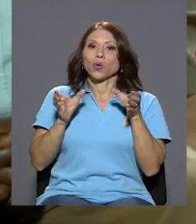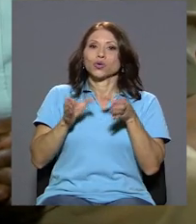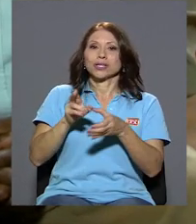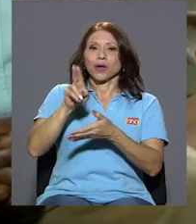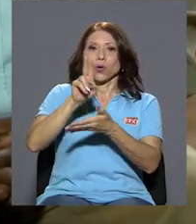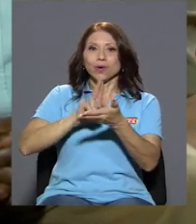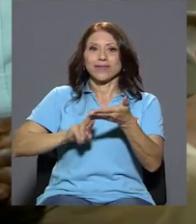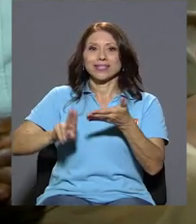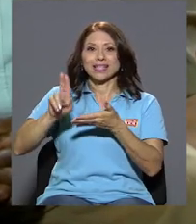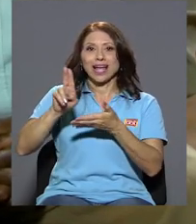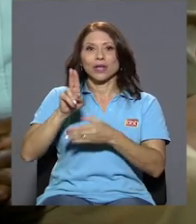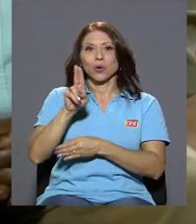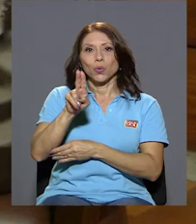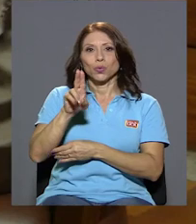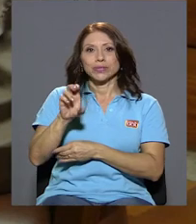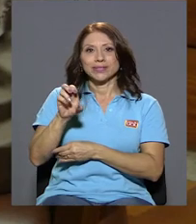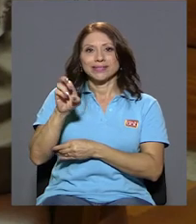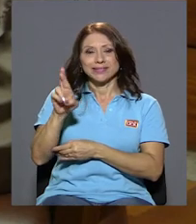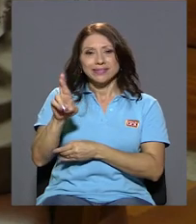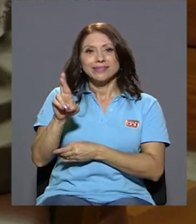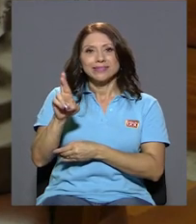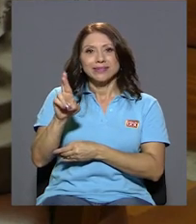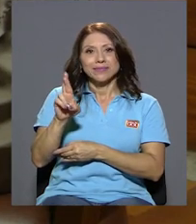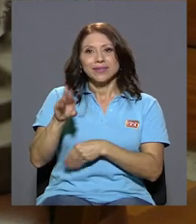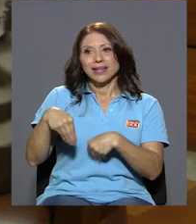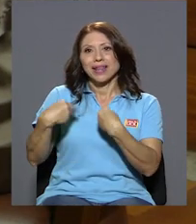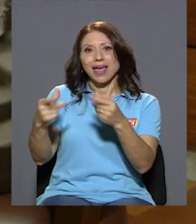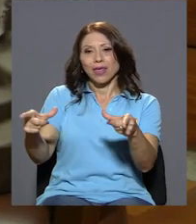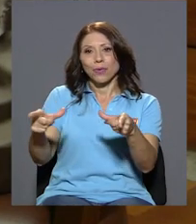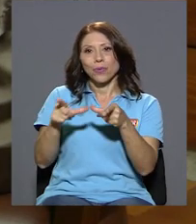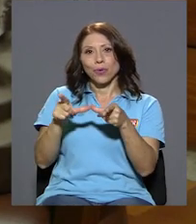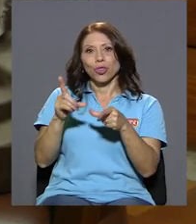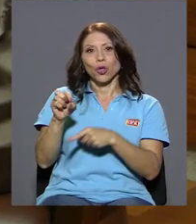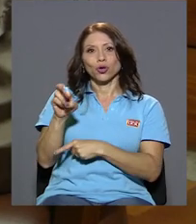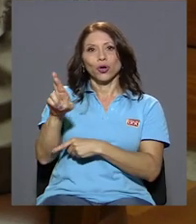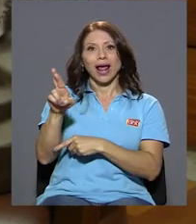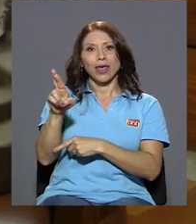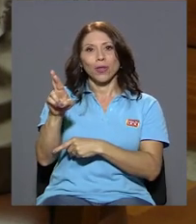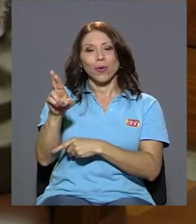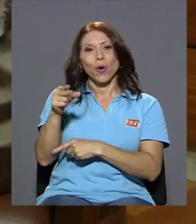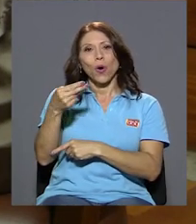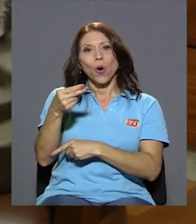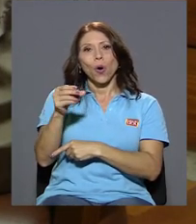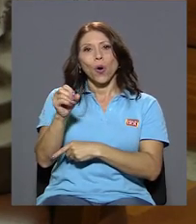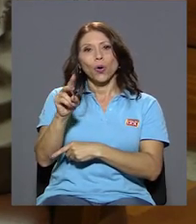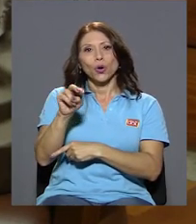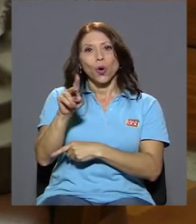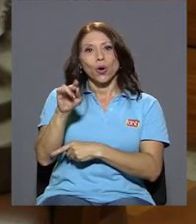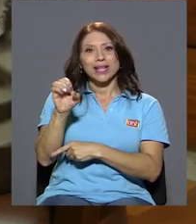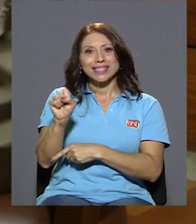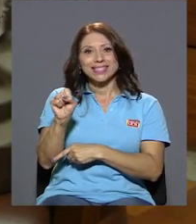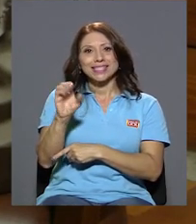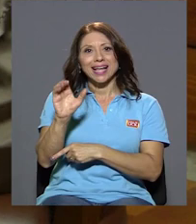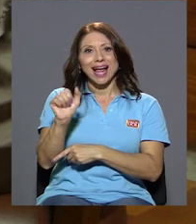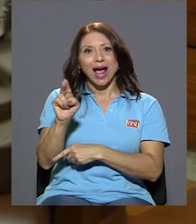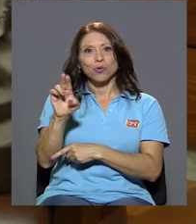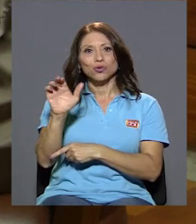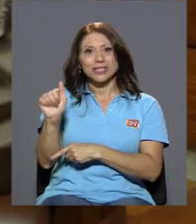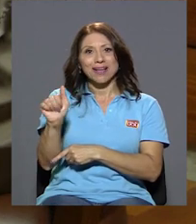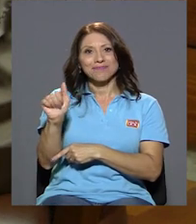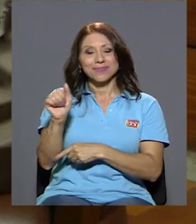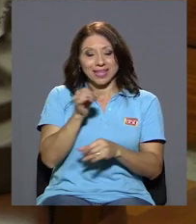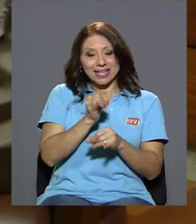consejo universitario de la universidad de costa rica el doctorado 'honoris causa' doctorado que le